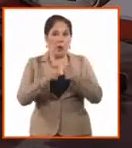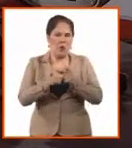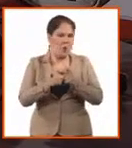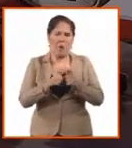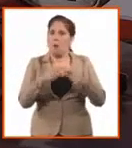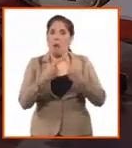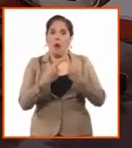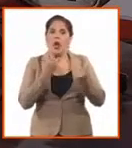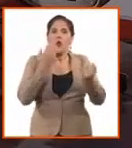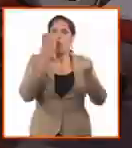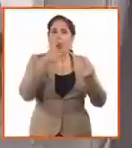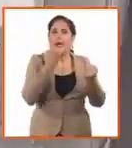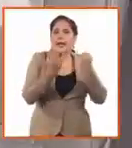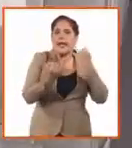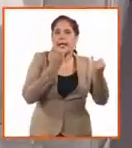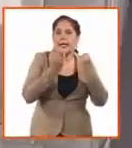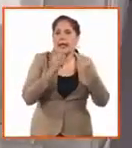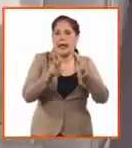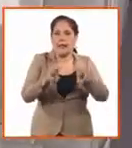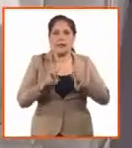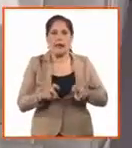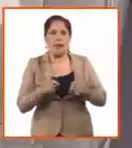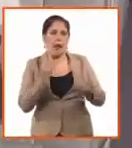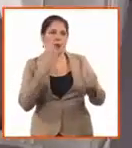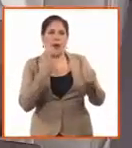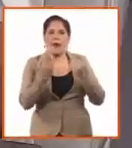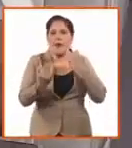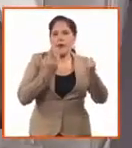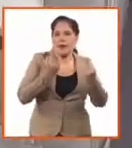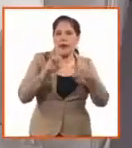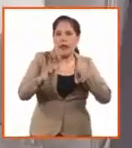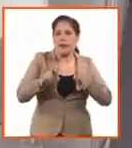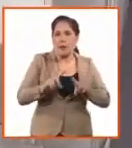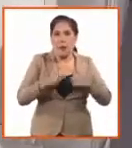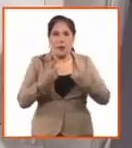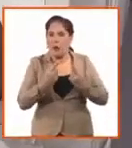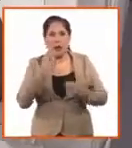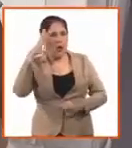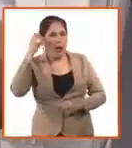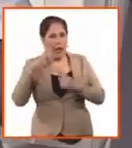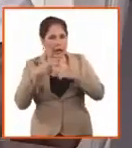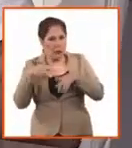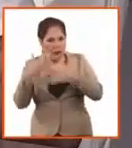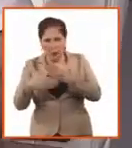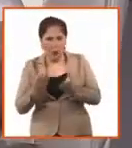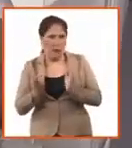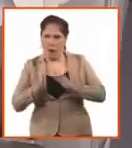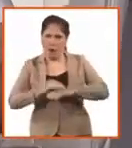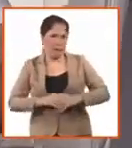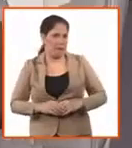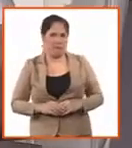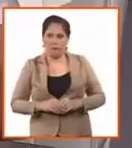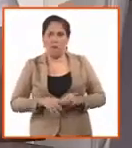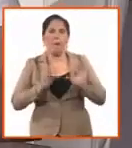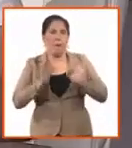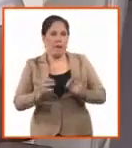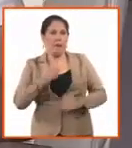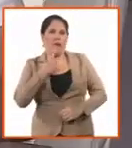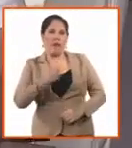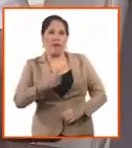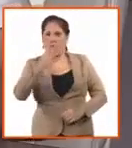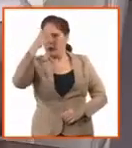la no van a las asambleas o no participan lo que hiciéramos las asambleas porque ven que no se resuelve nada y así lo dijo